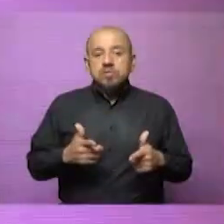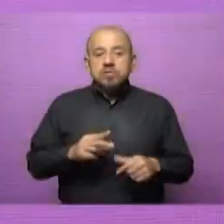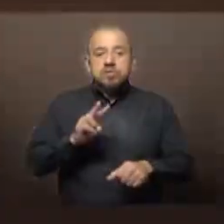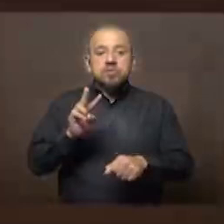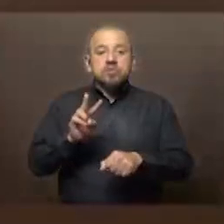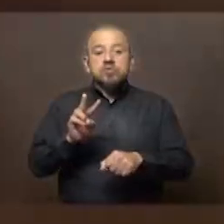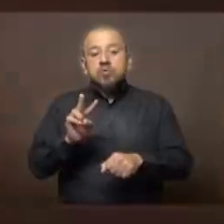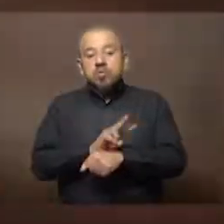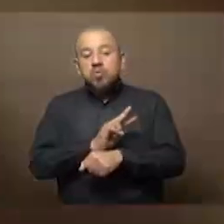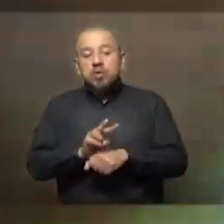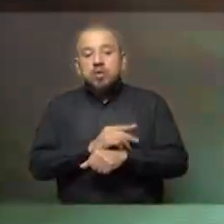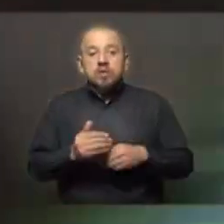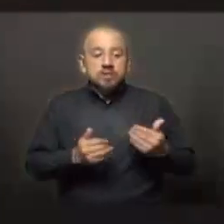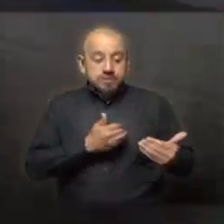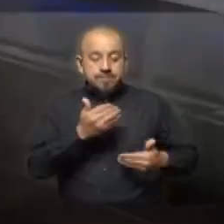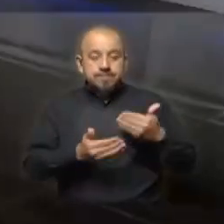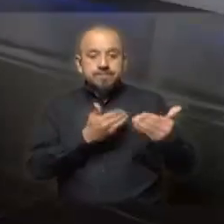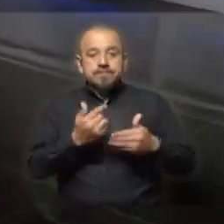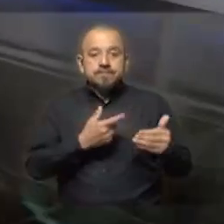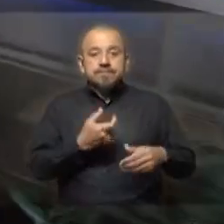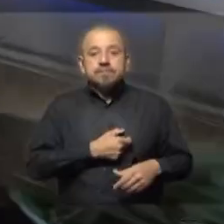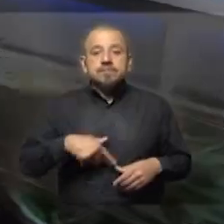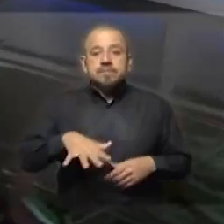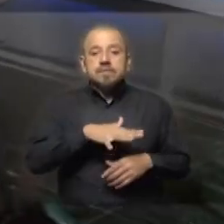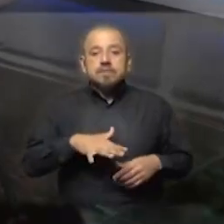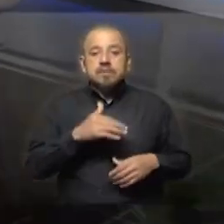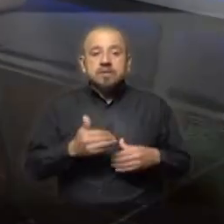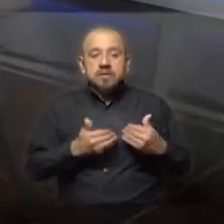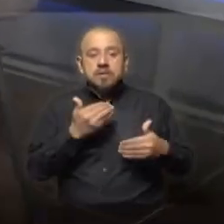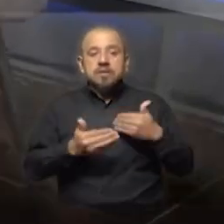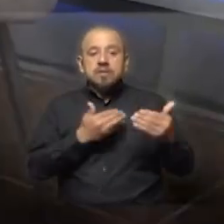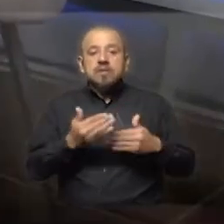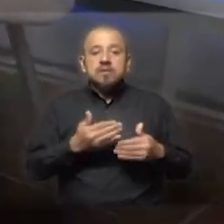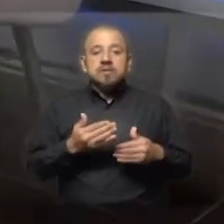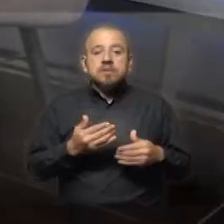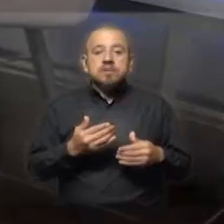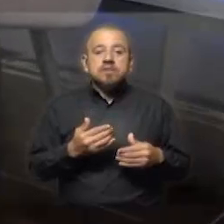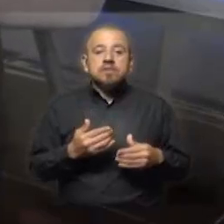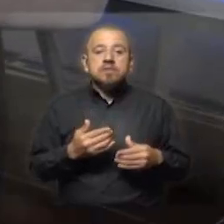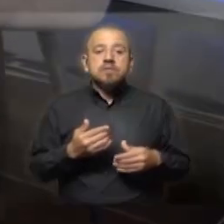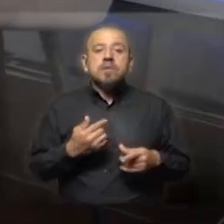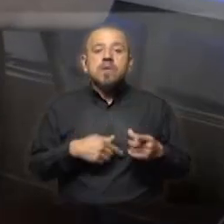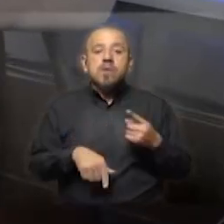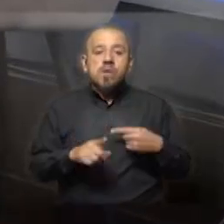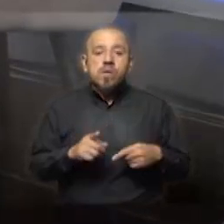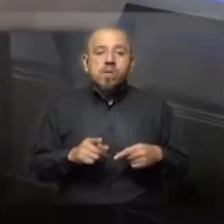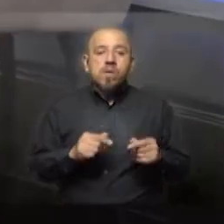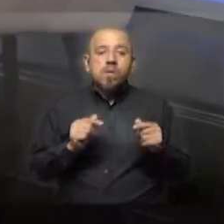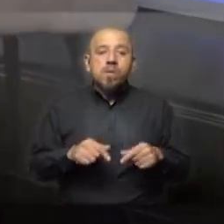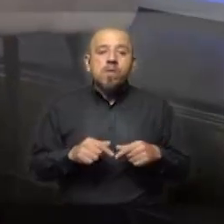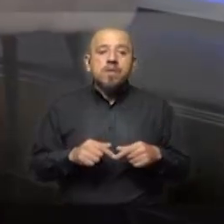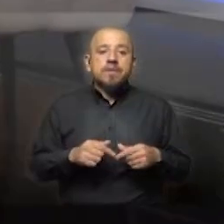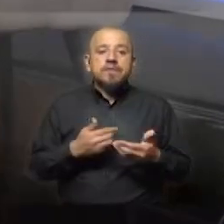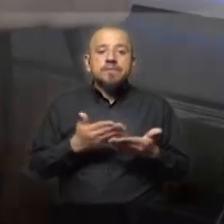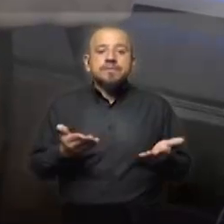Reproducir la vida en sociedad y no podemos subsistir digamos no entonces bueno Esta es